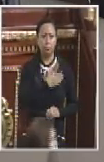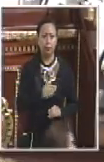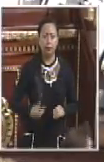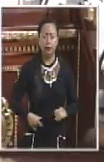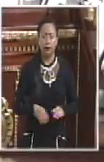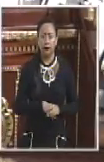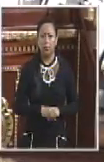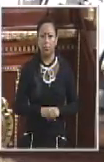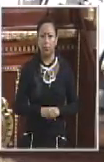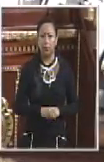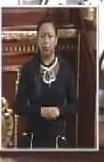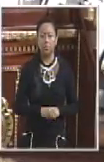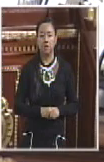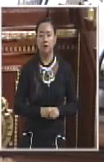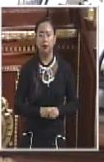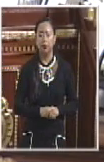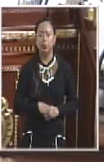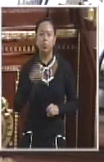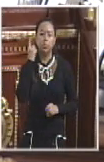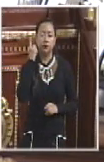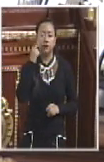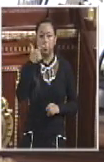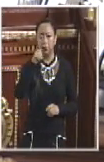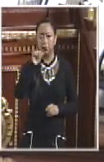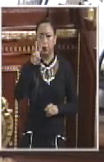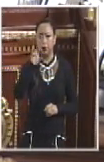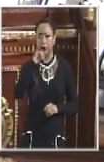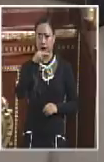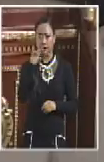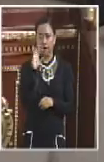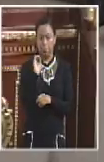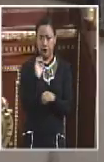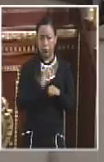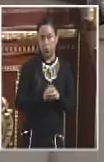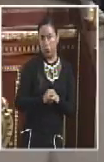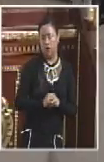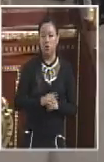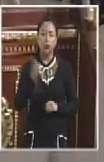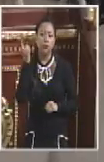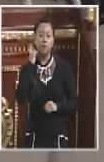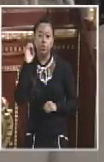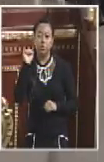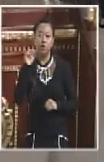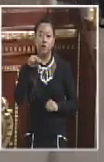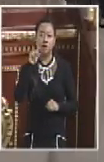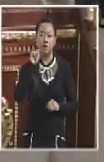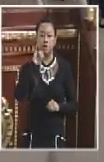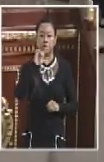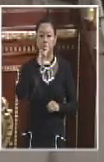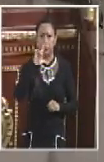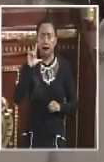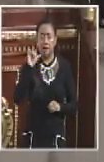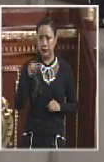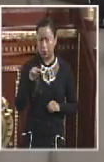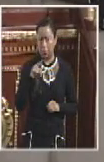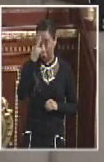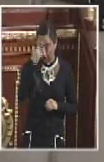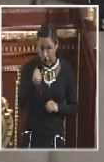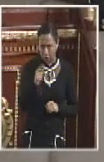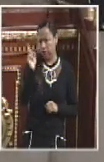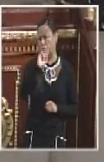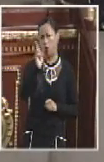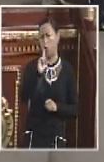Diputado Gaviño. No, el diputado Santillán no tiene razón. Y no tiene